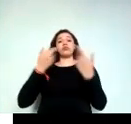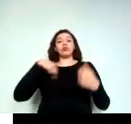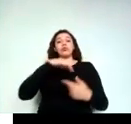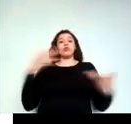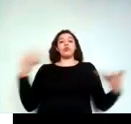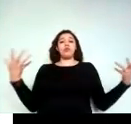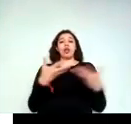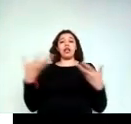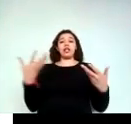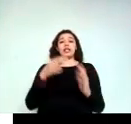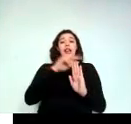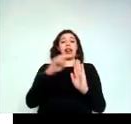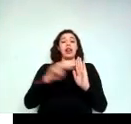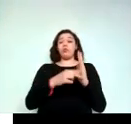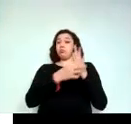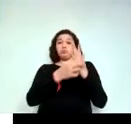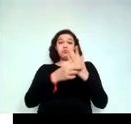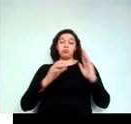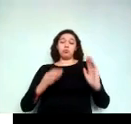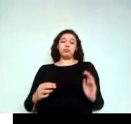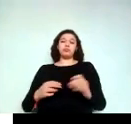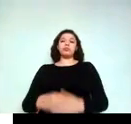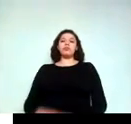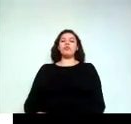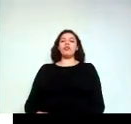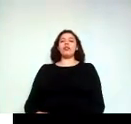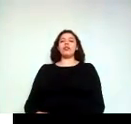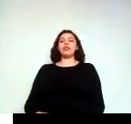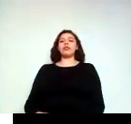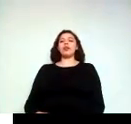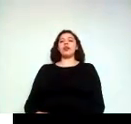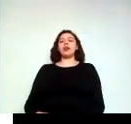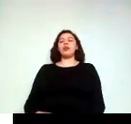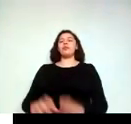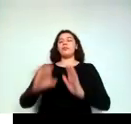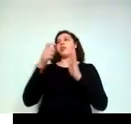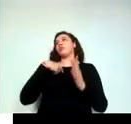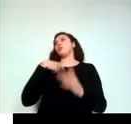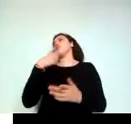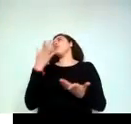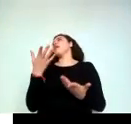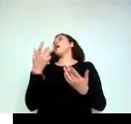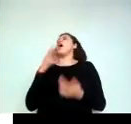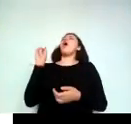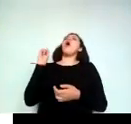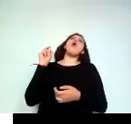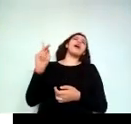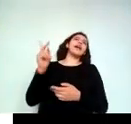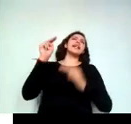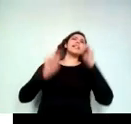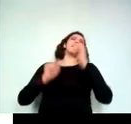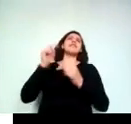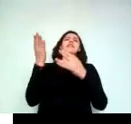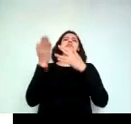tomar la norma. Y es decir, yo no puedo decir, ok, tuve un nivel de riesgo medio,